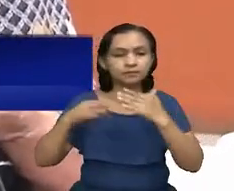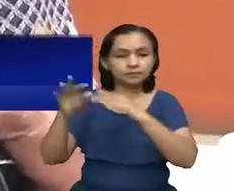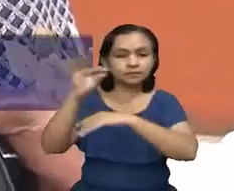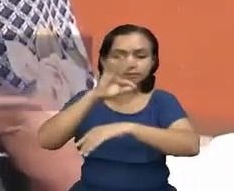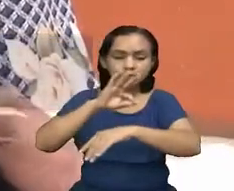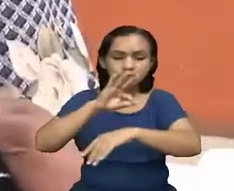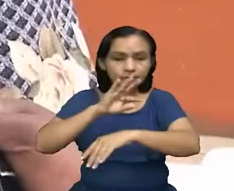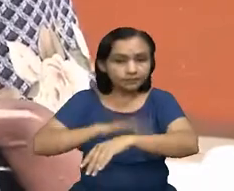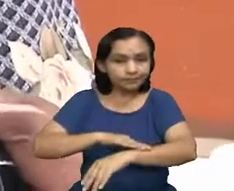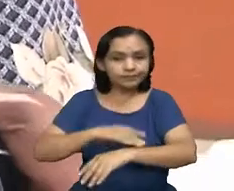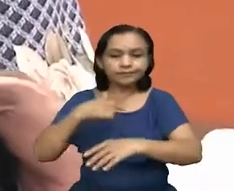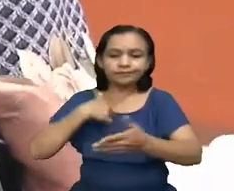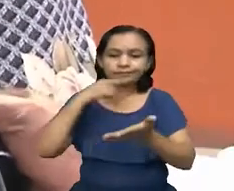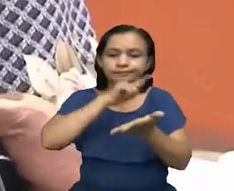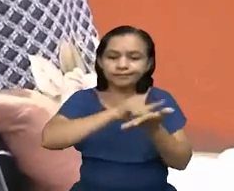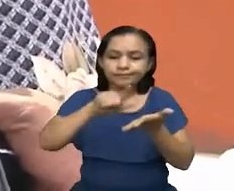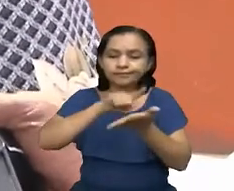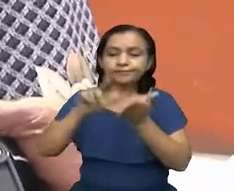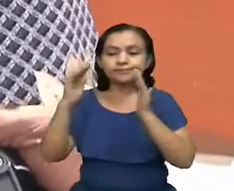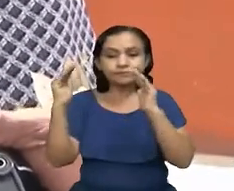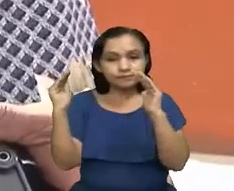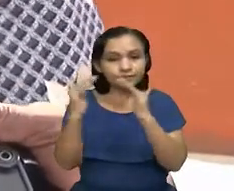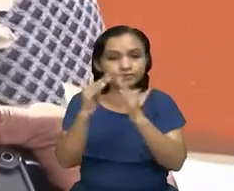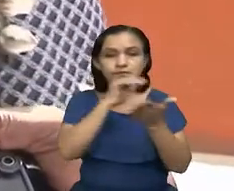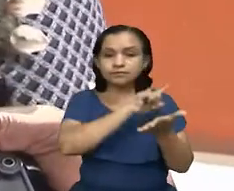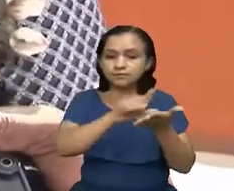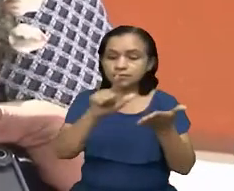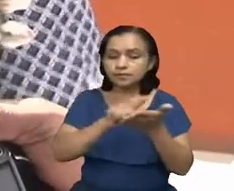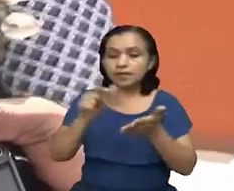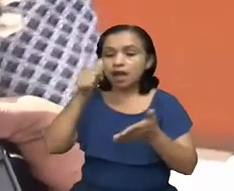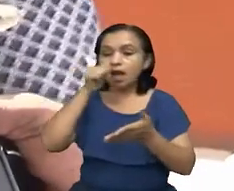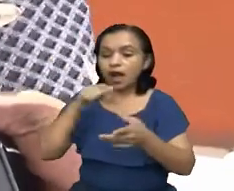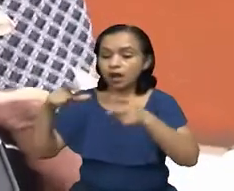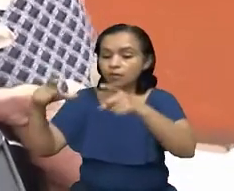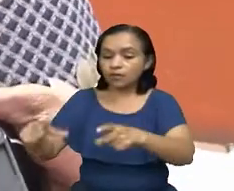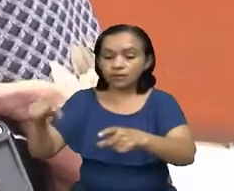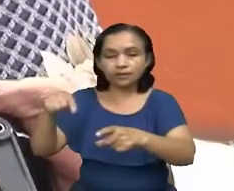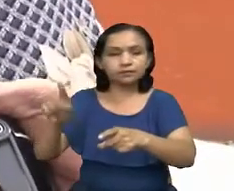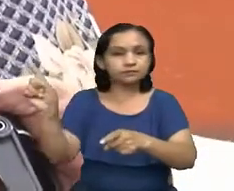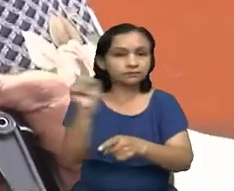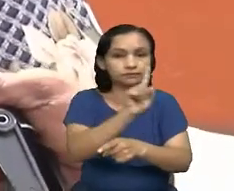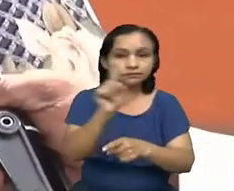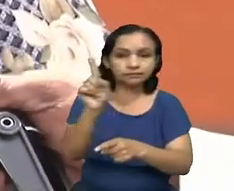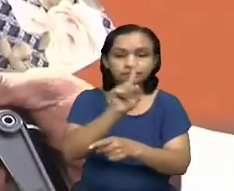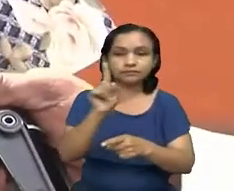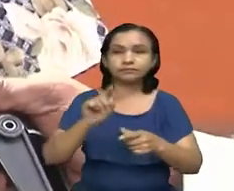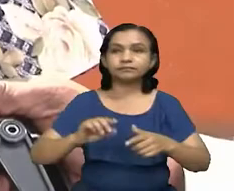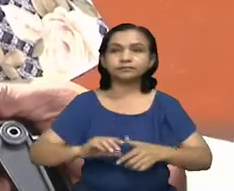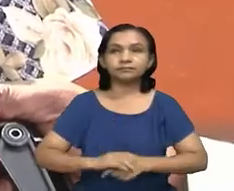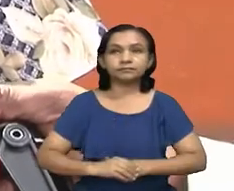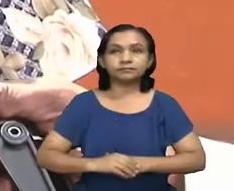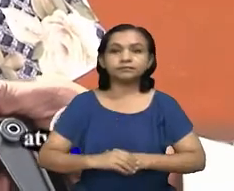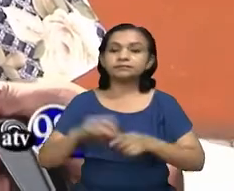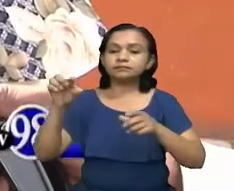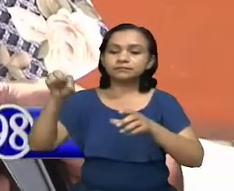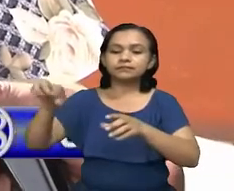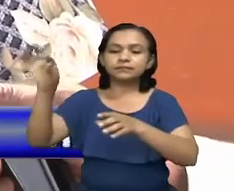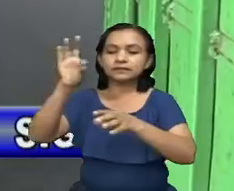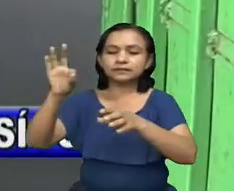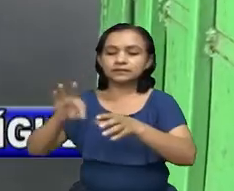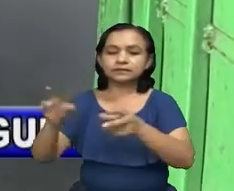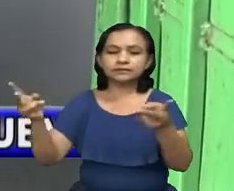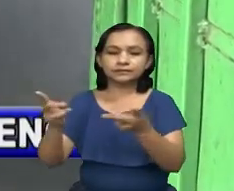Limpieza. ¿Limpieza? Sí, sí. No tener agua, chunches de agua llenas allí, porque ahí se crían los